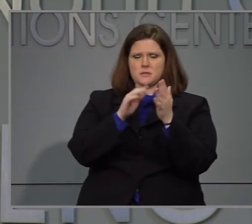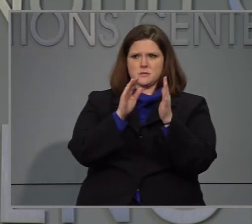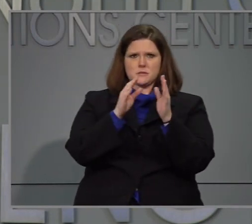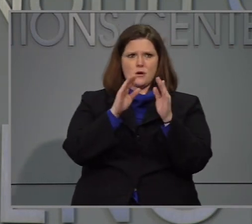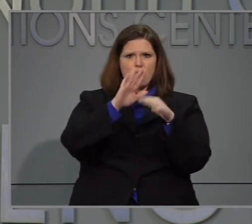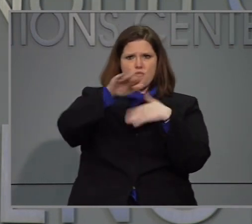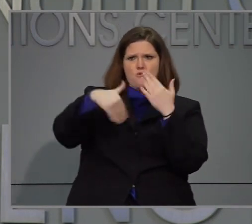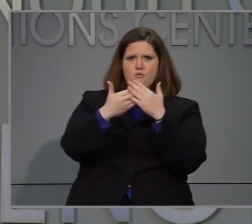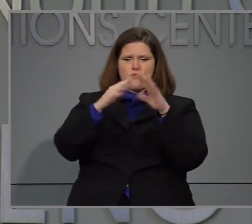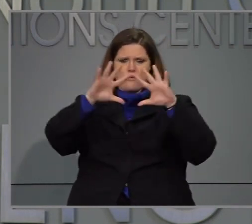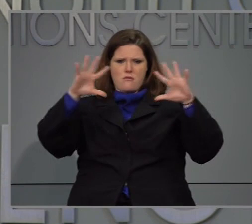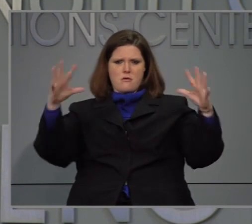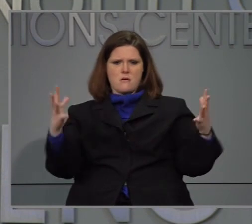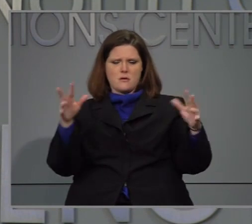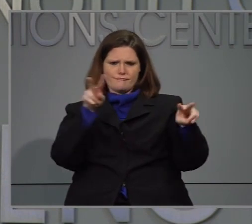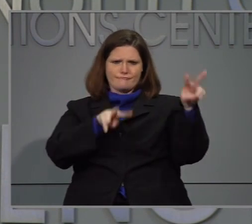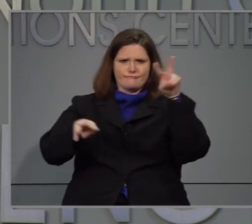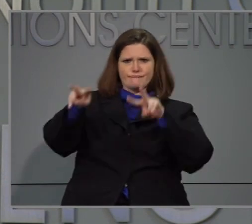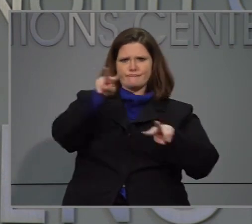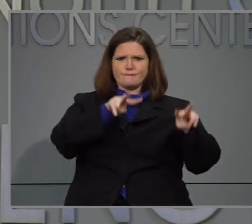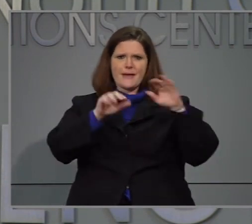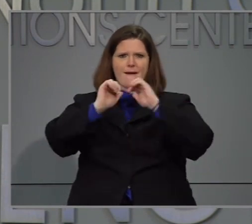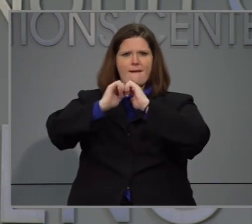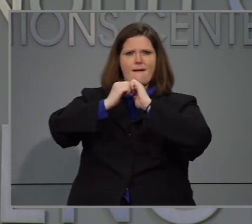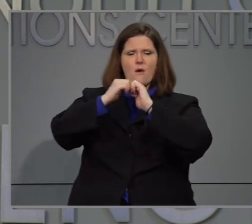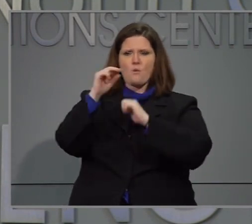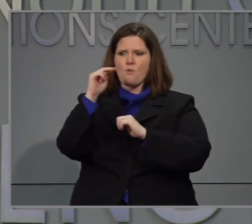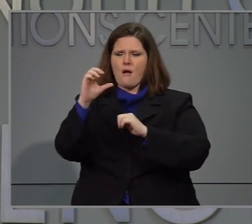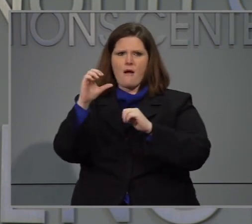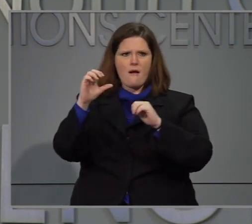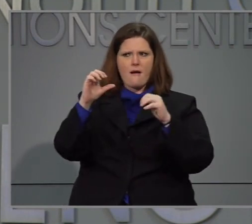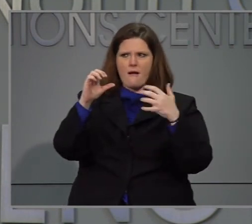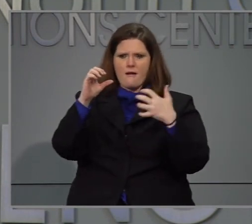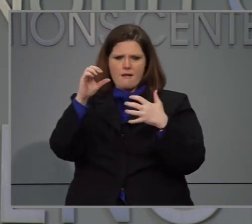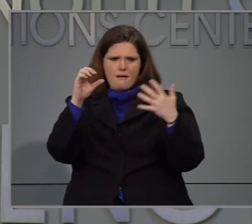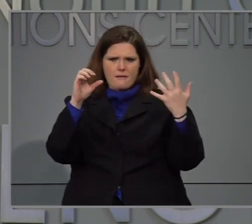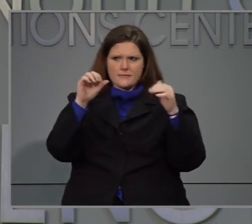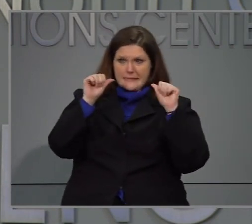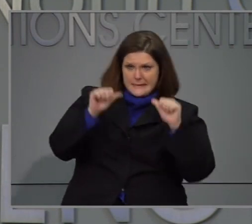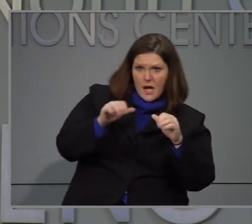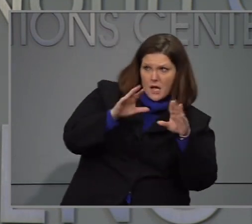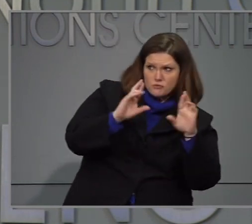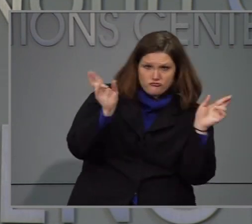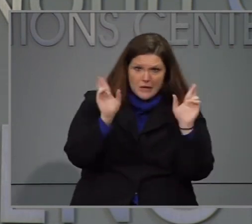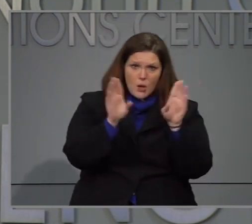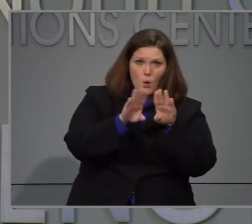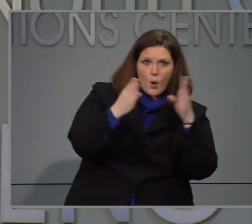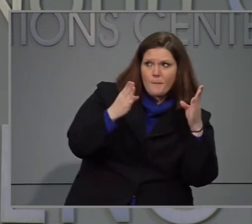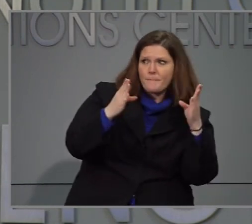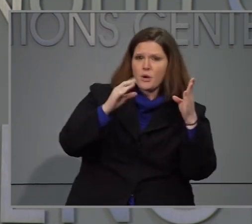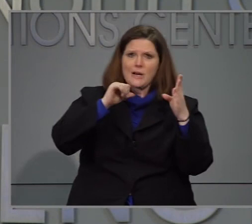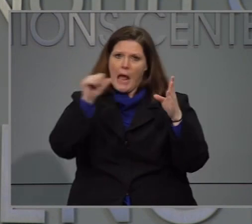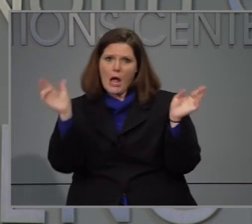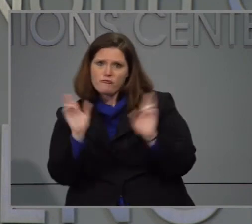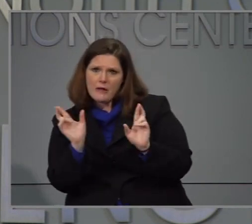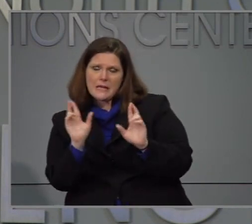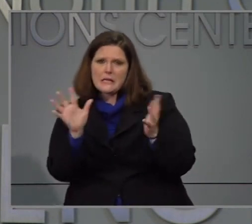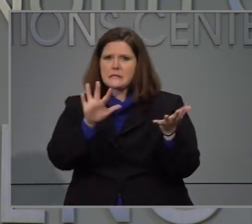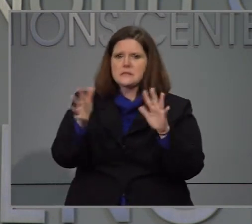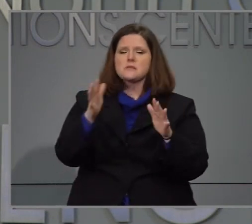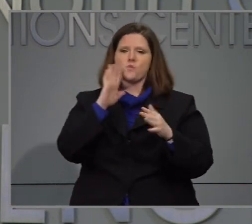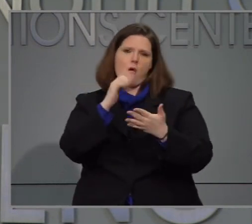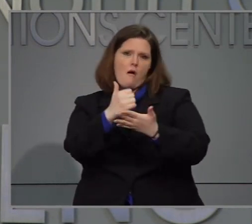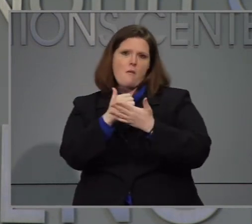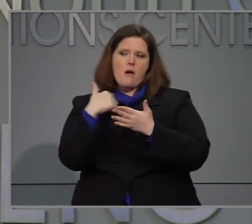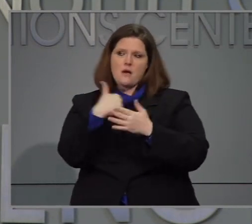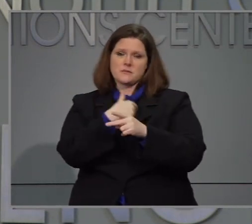panorámica más general en donde nos encontramos en esta pandemia y va a ser información importante para que sepamos. Y doctora Cohen, si